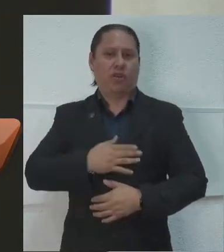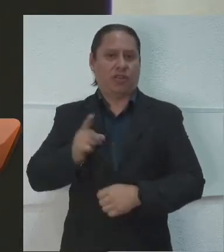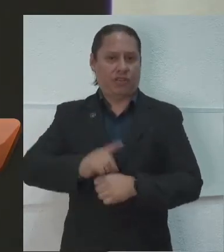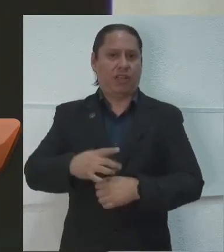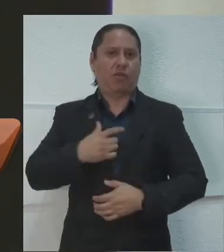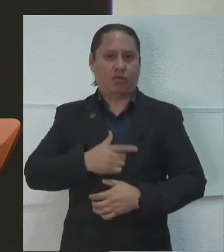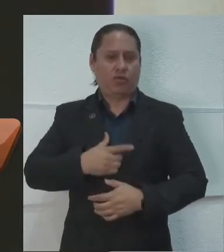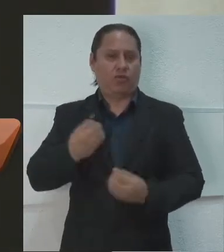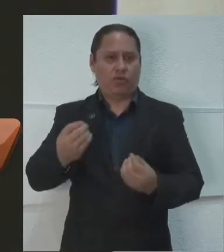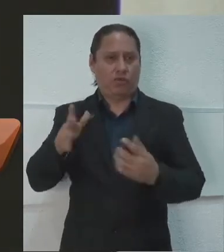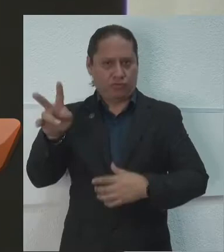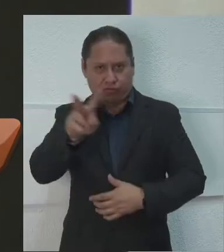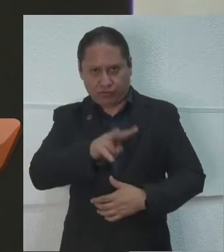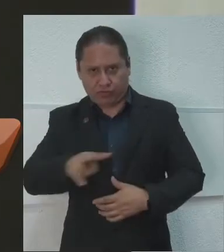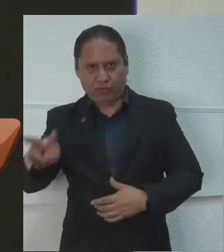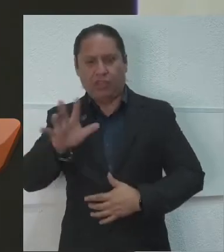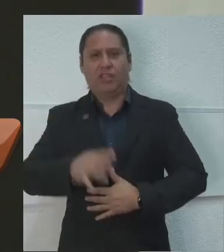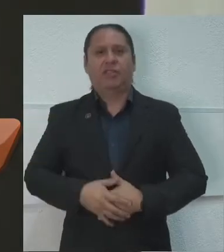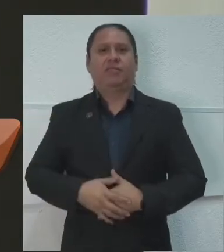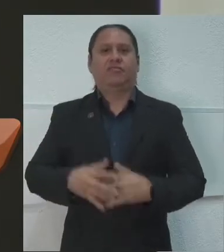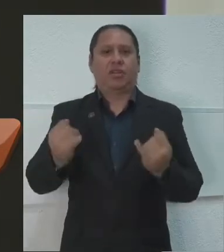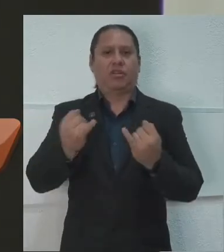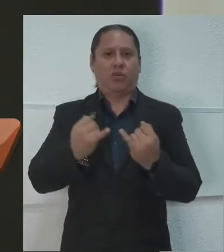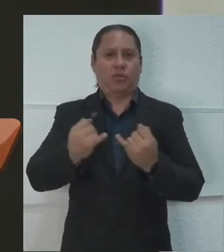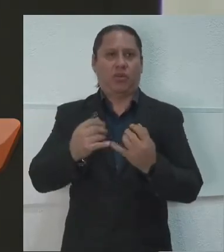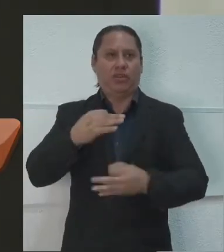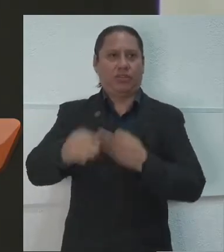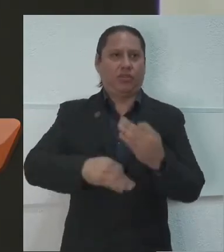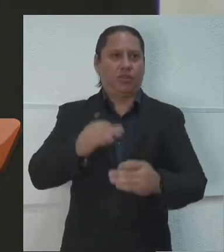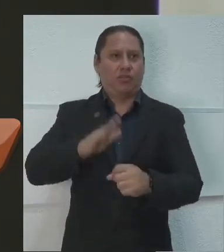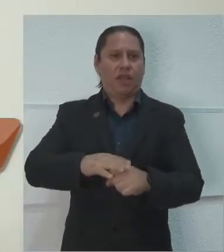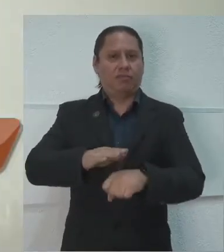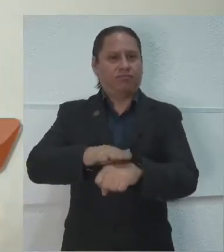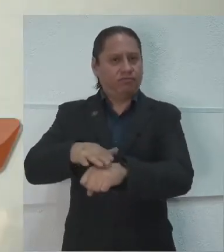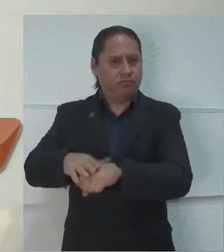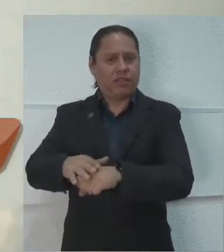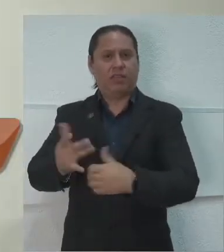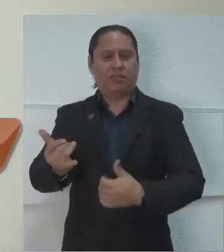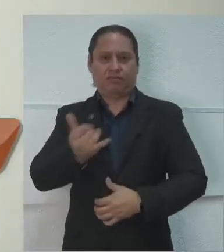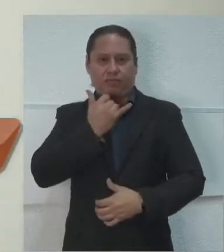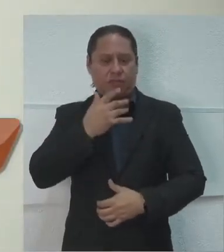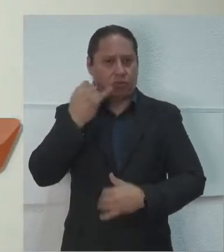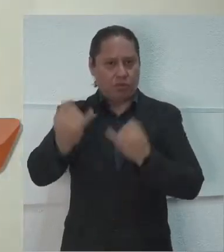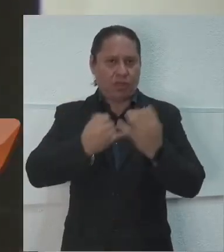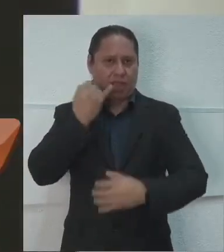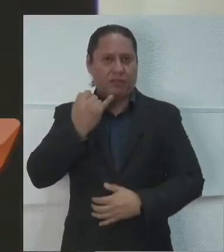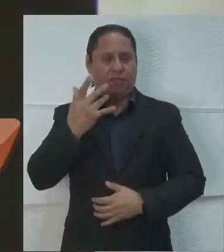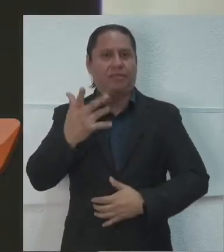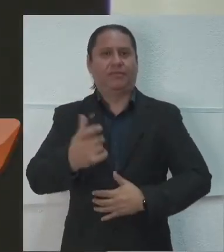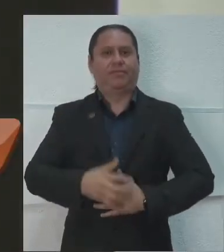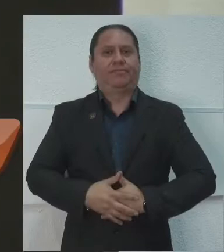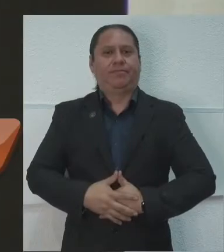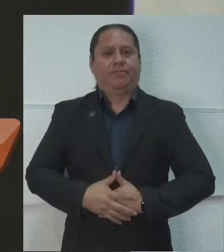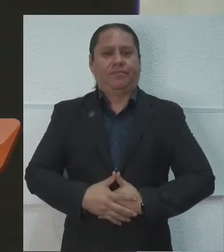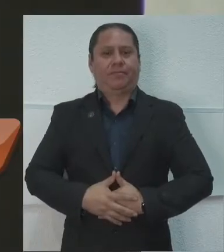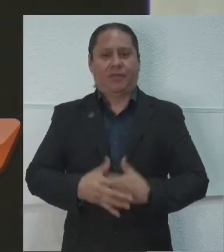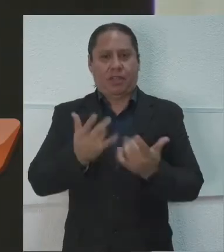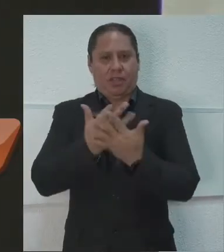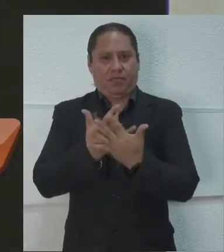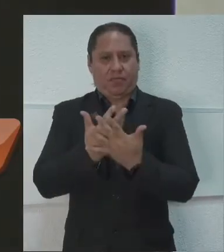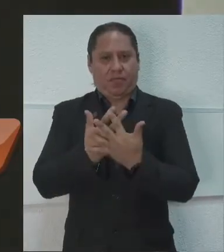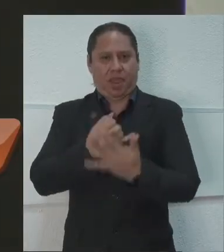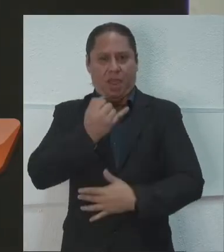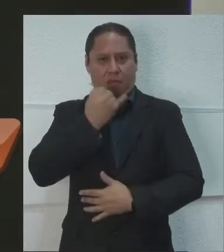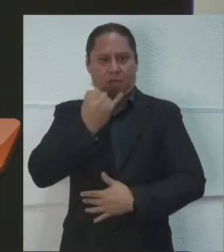ta tulutul. Yashkopo con chaos baluk ta toholik, llama pasik perdón, bantihich, bantimahichich lo calle ta toholike,